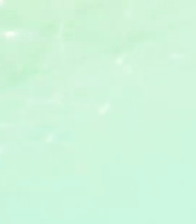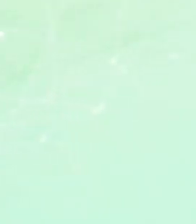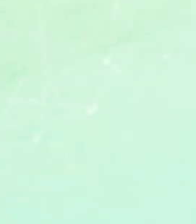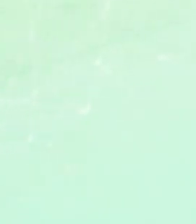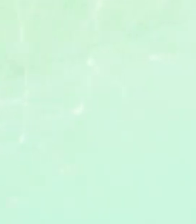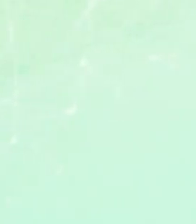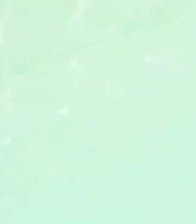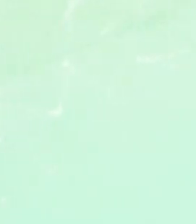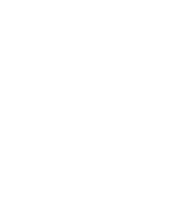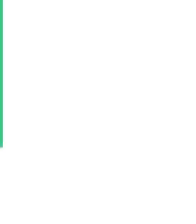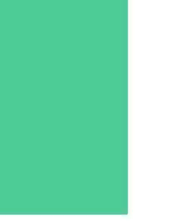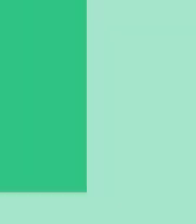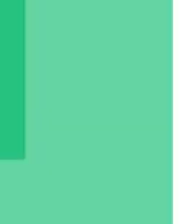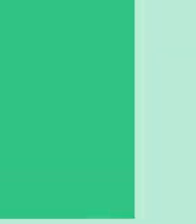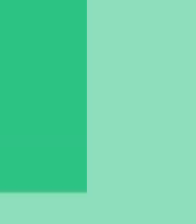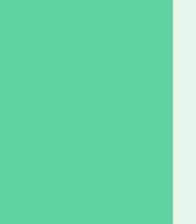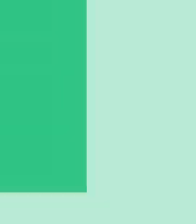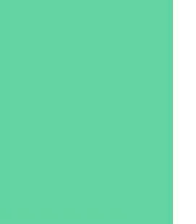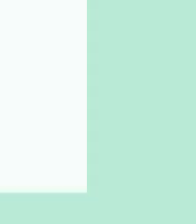jornada fore